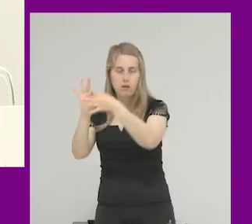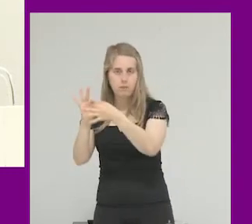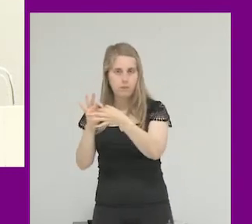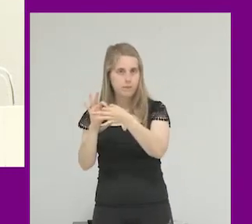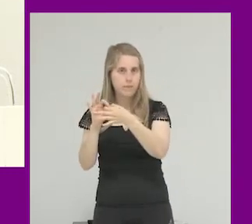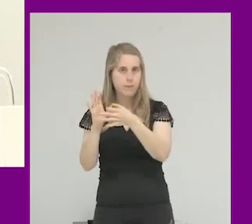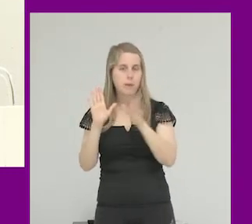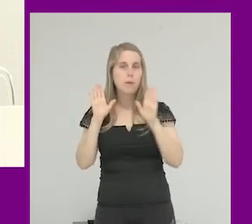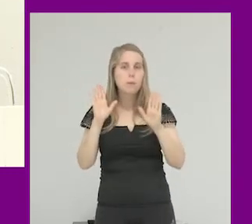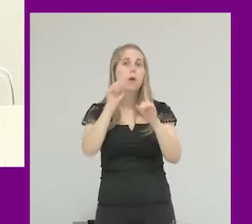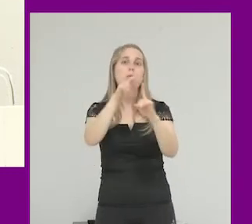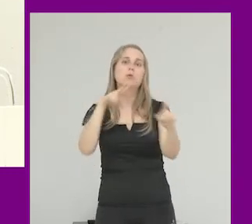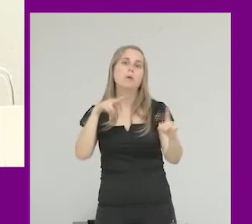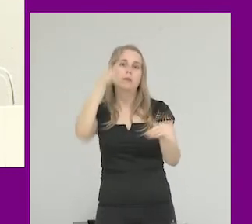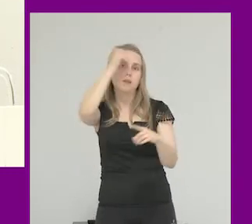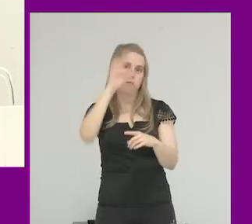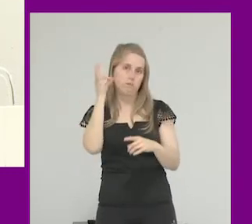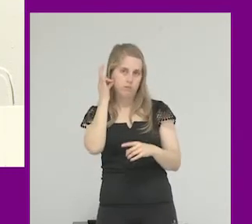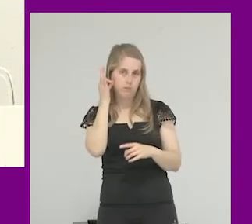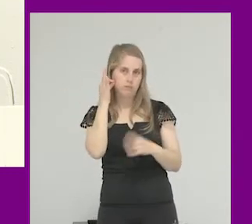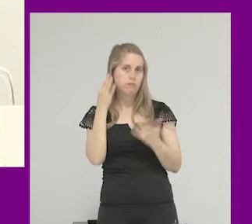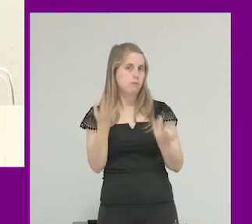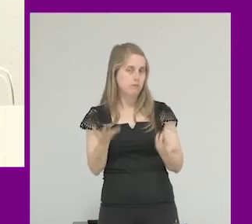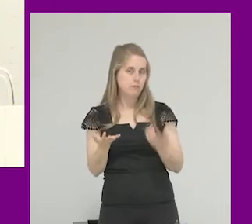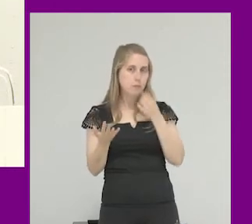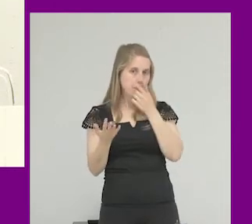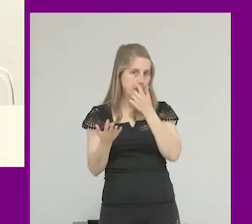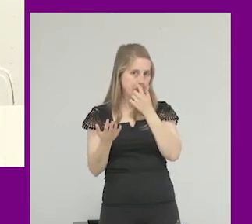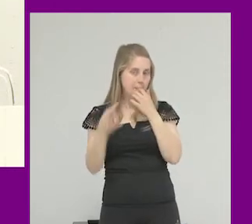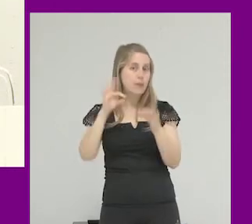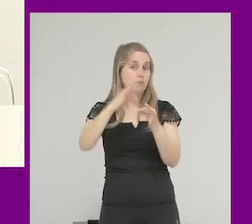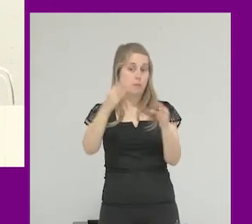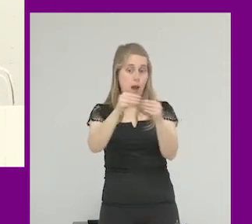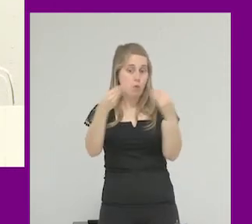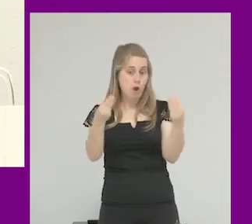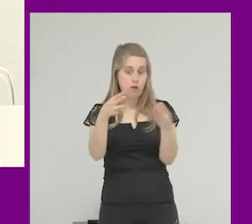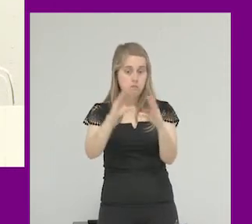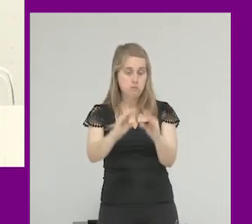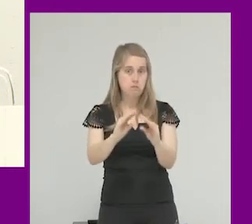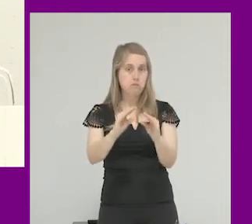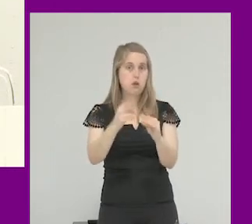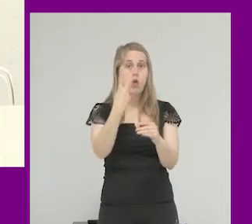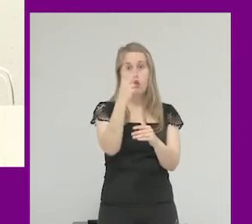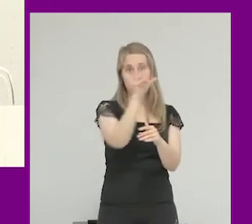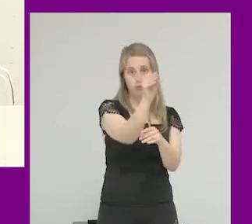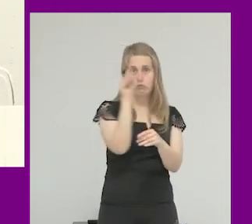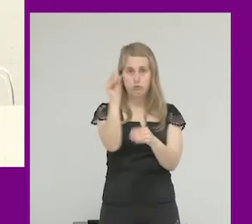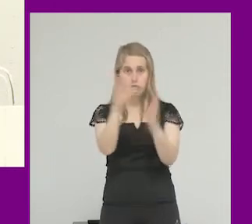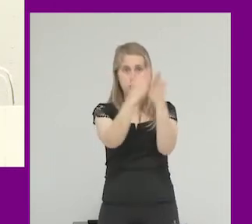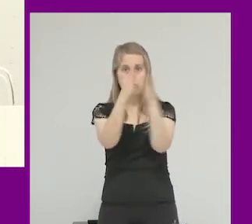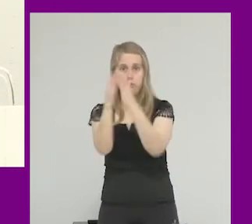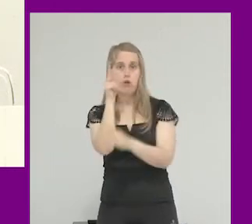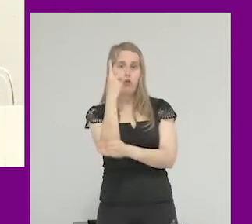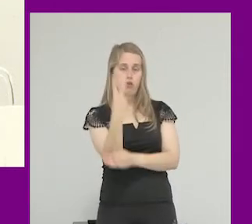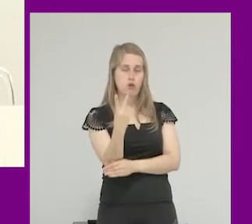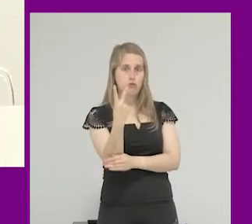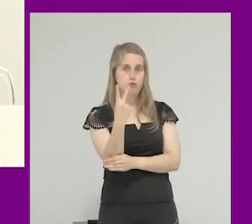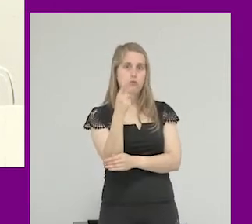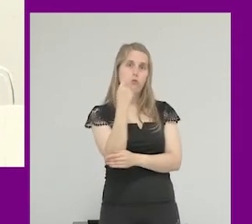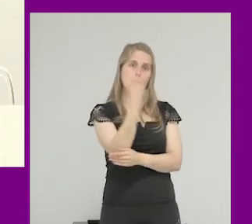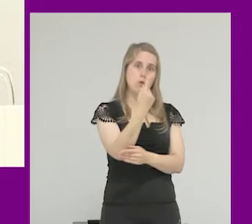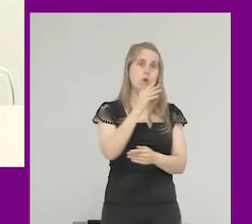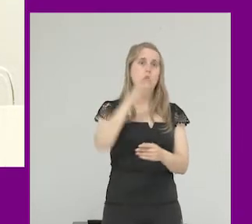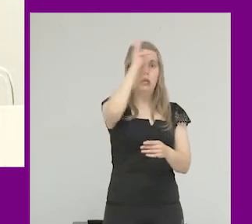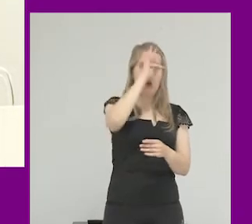desde la perspectiva de género. Y afortunadamente ese manual, 2 tomos considerables, uno de